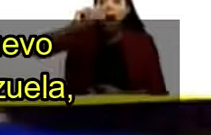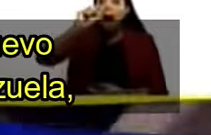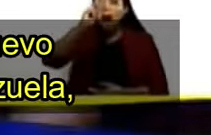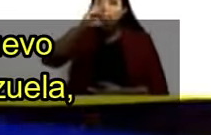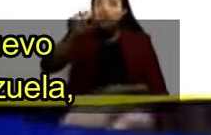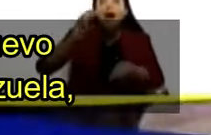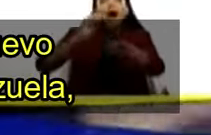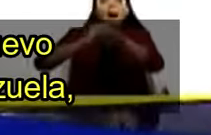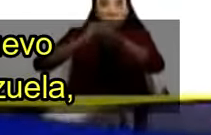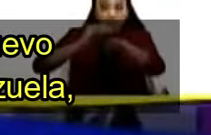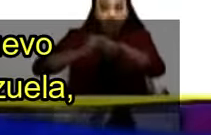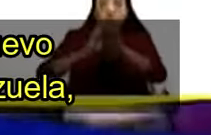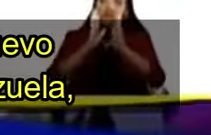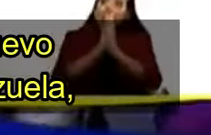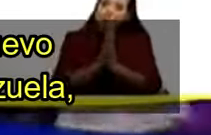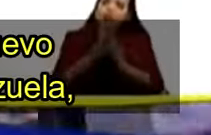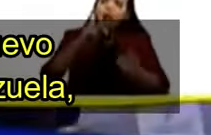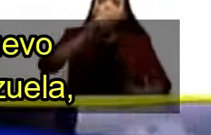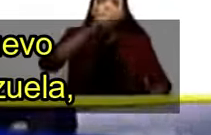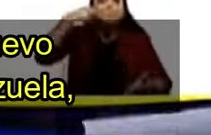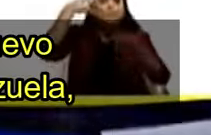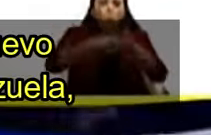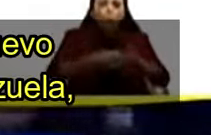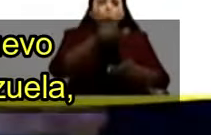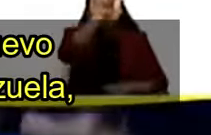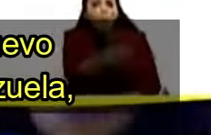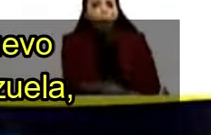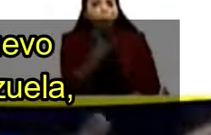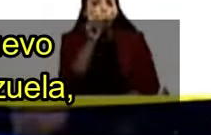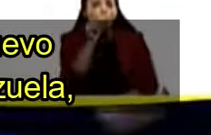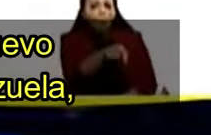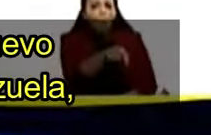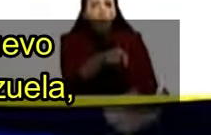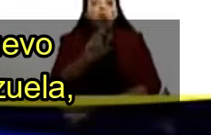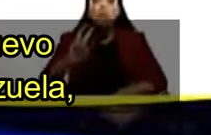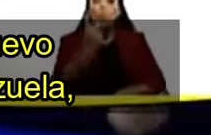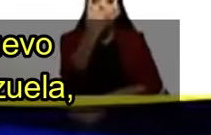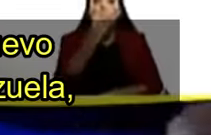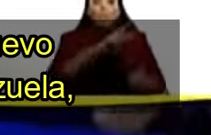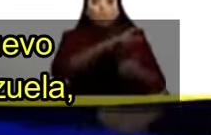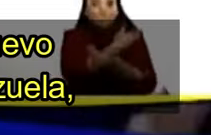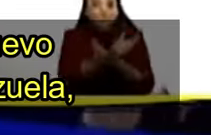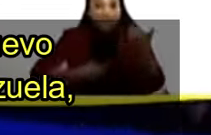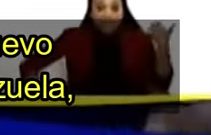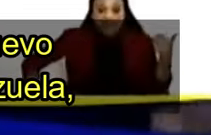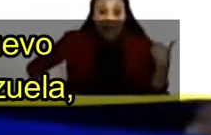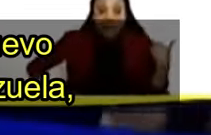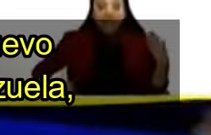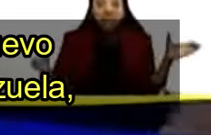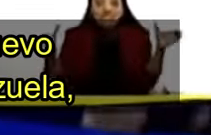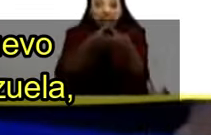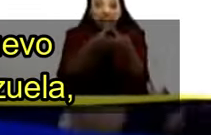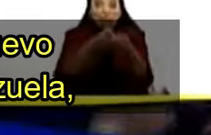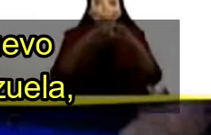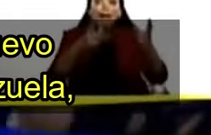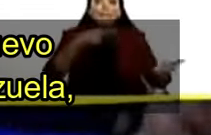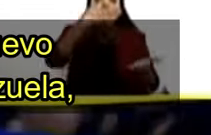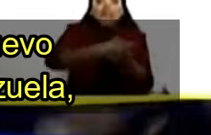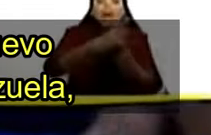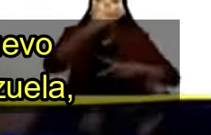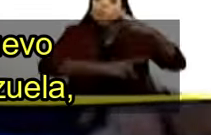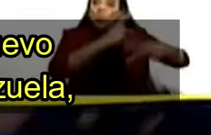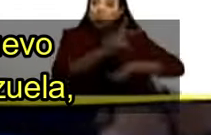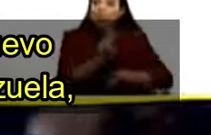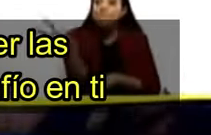Y anuncio el nombramiento de Alessad Morán como nuevo presidente del Centro de Inversiones